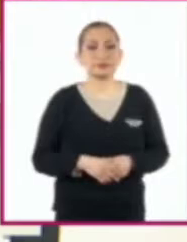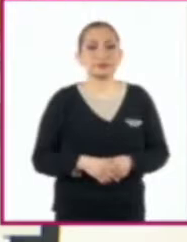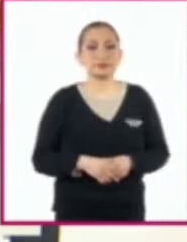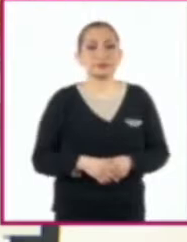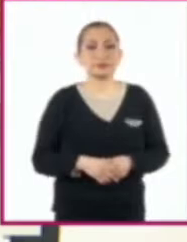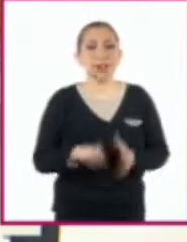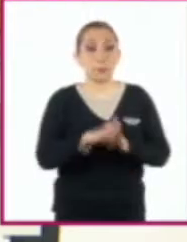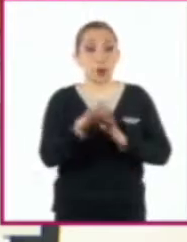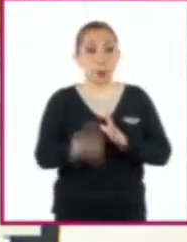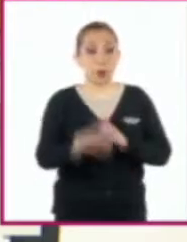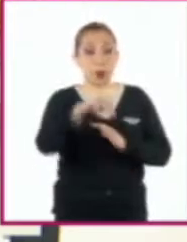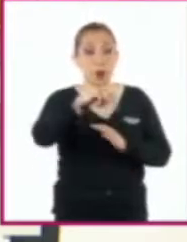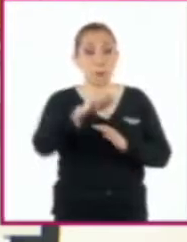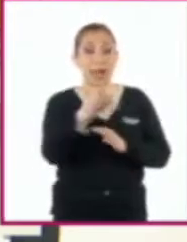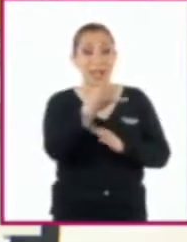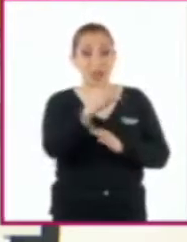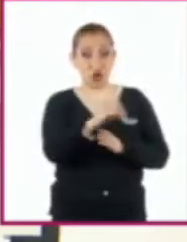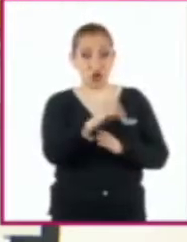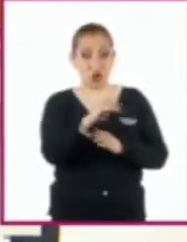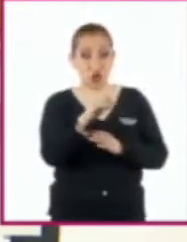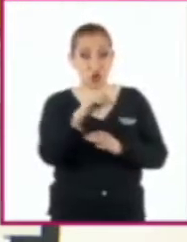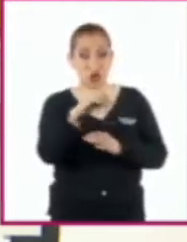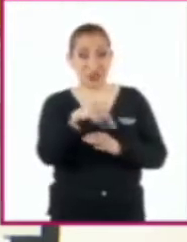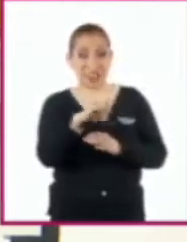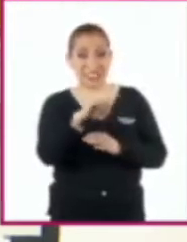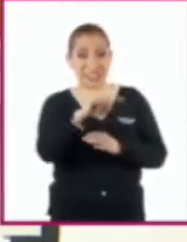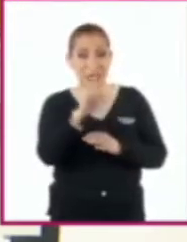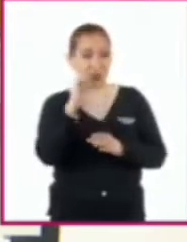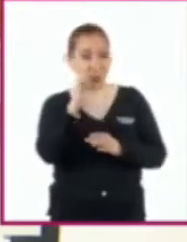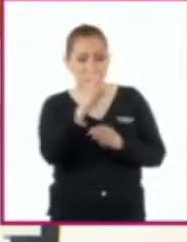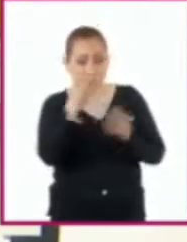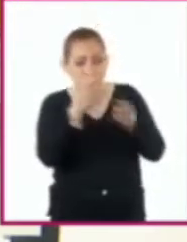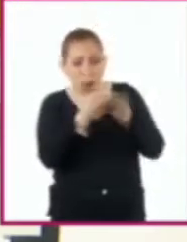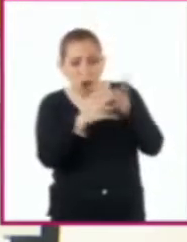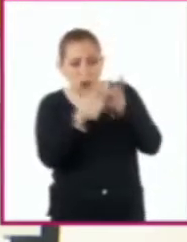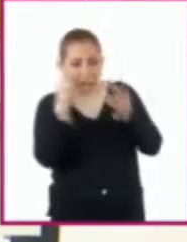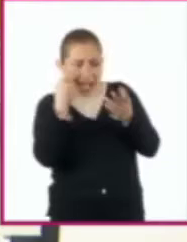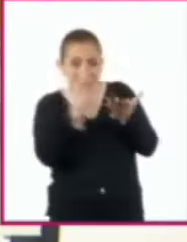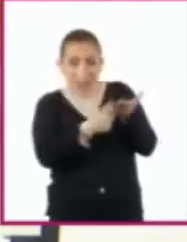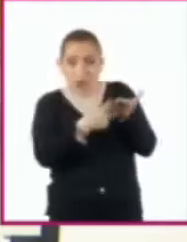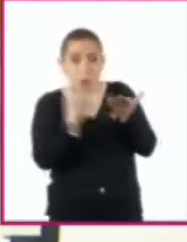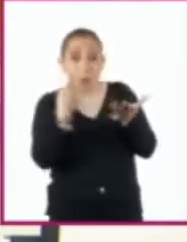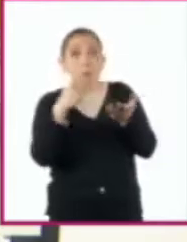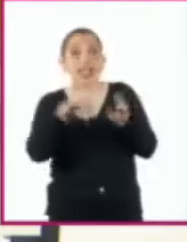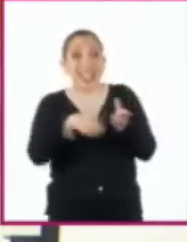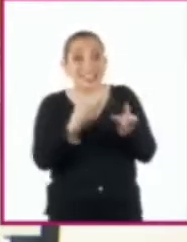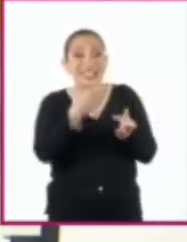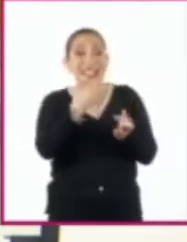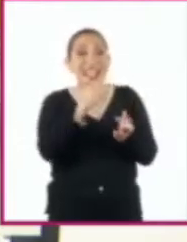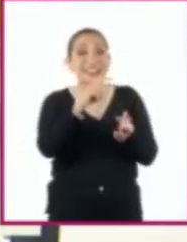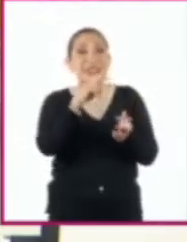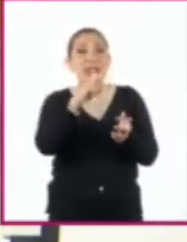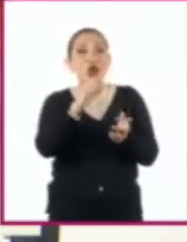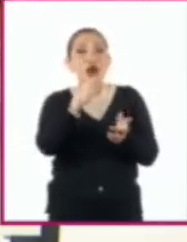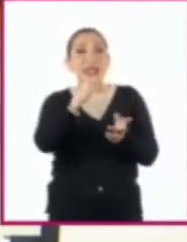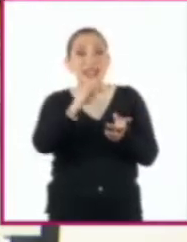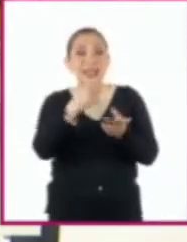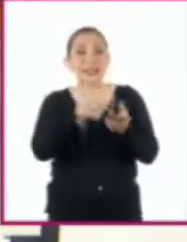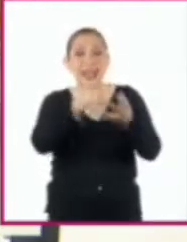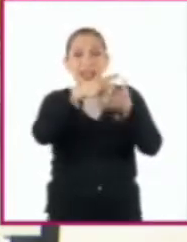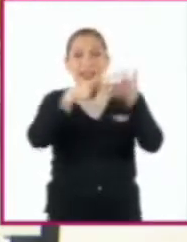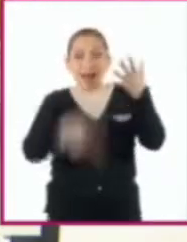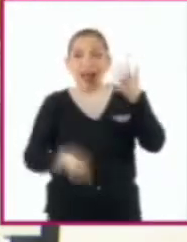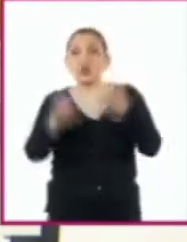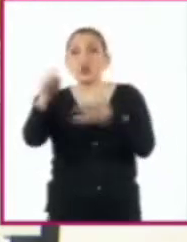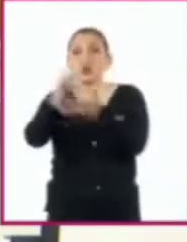En el caso de la mayonesa, no percibimos sus ingredientes. Sin embargo, es una mezcla heterogénea. Argumenten en su